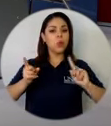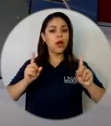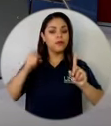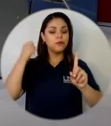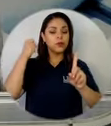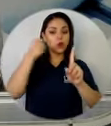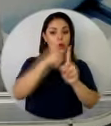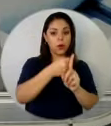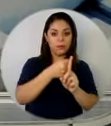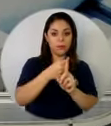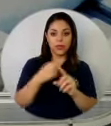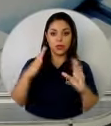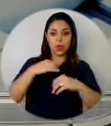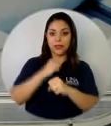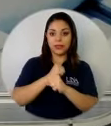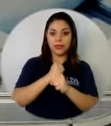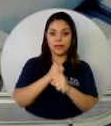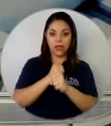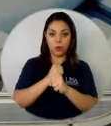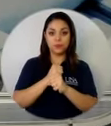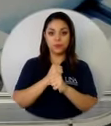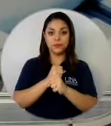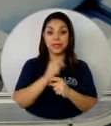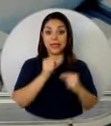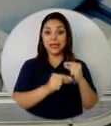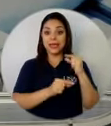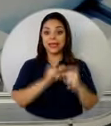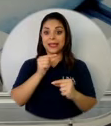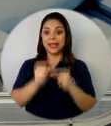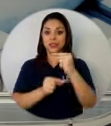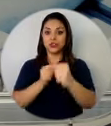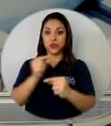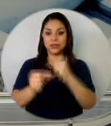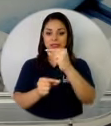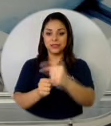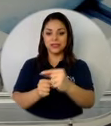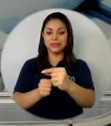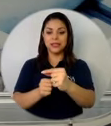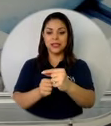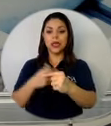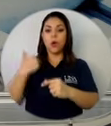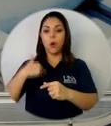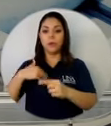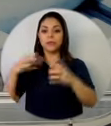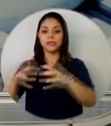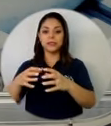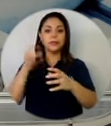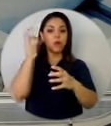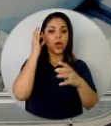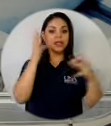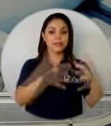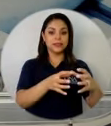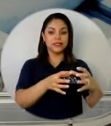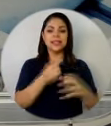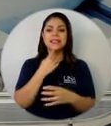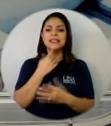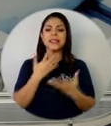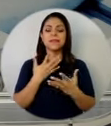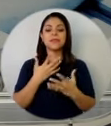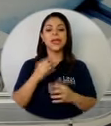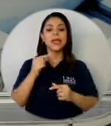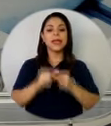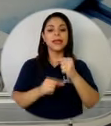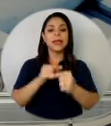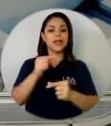desempleo según generaciones y calificación entre hombres y mujeres, lo que vemos es que las generaciones